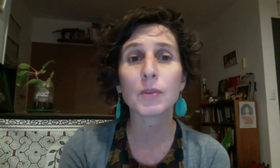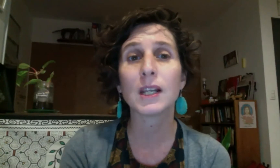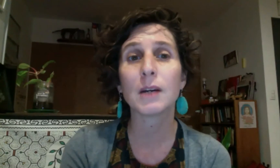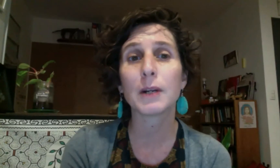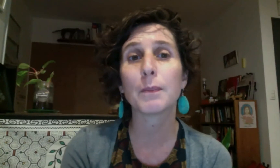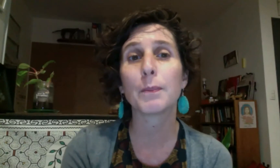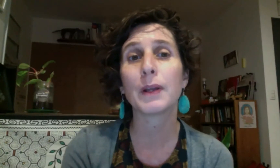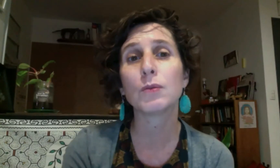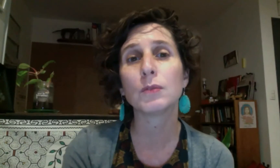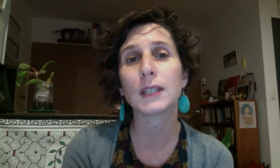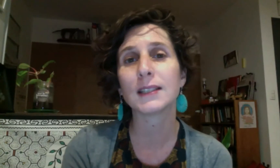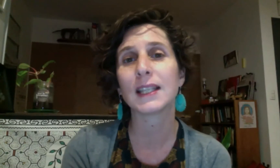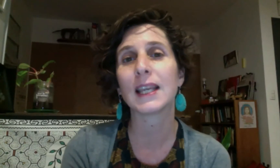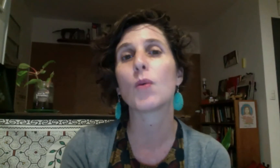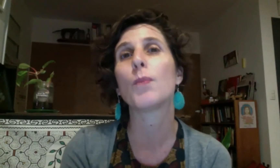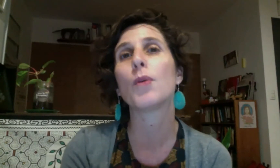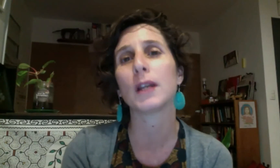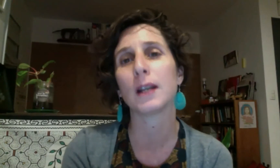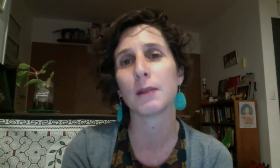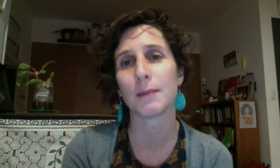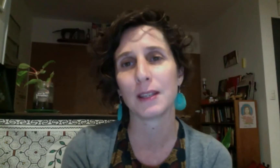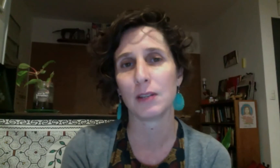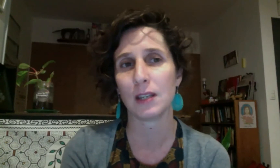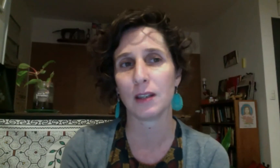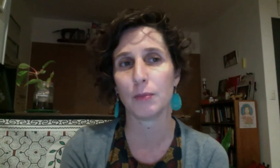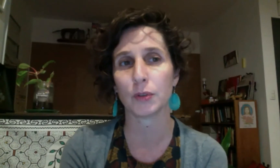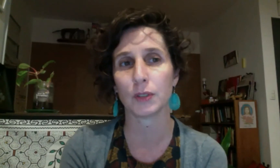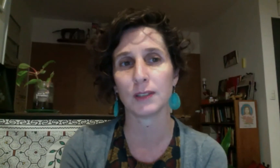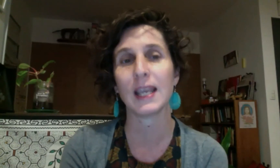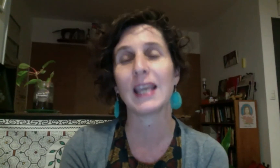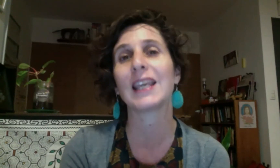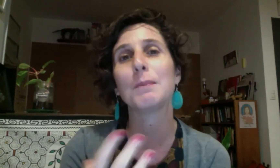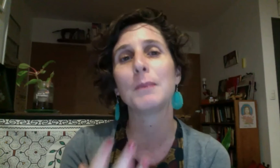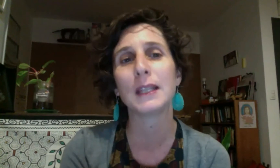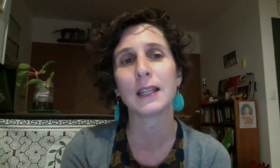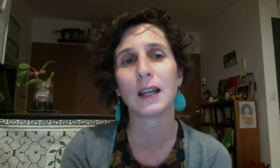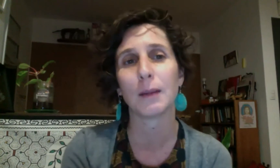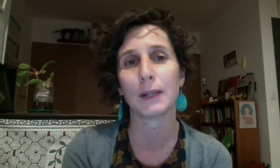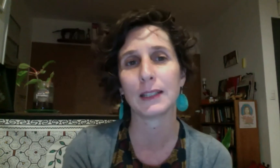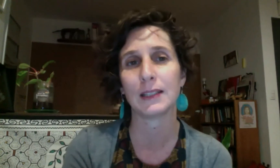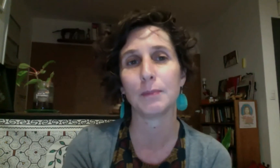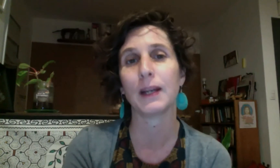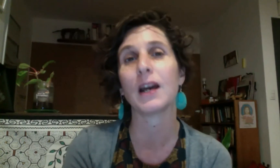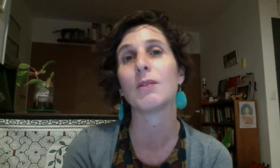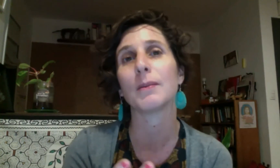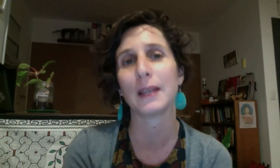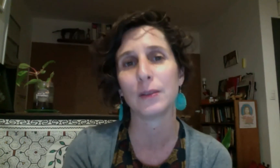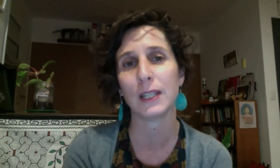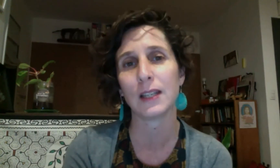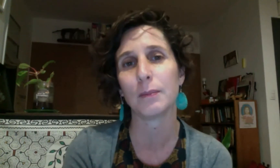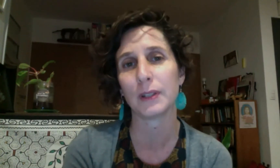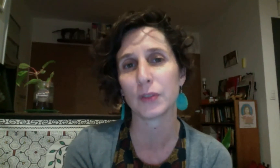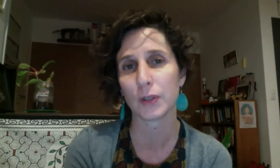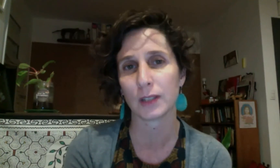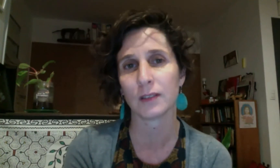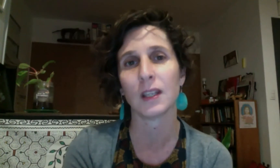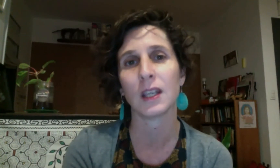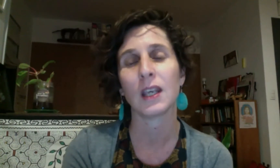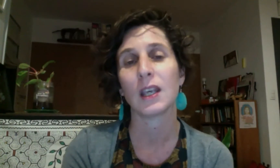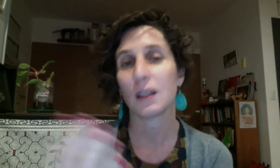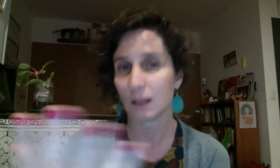debemos elaborar preguntas que convoquen a una mayoría de voces, que inviten a participar a una mayoría de